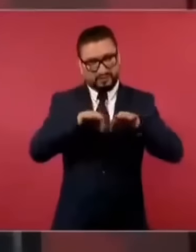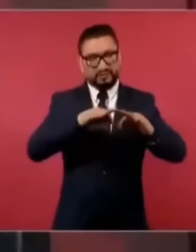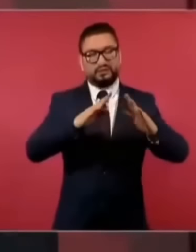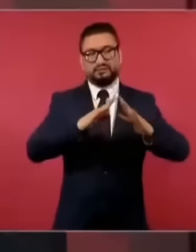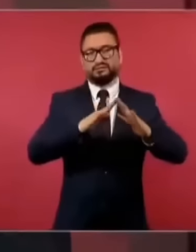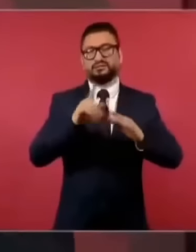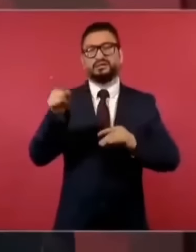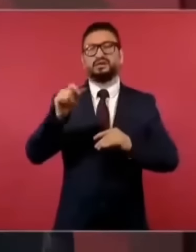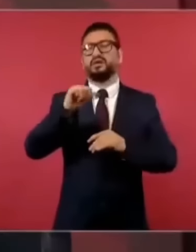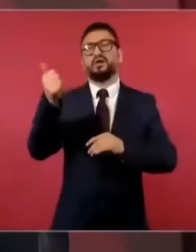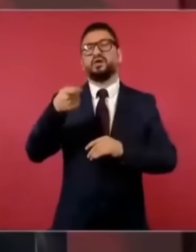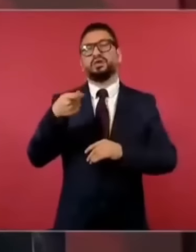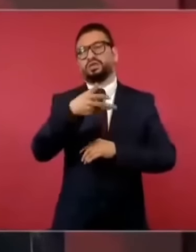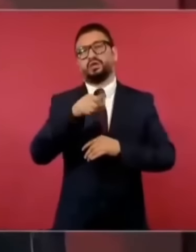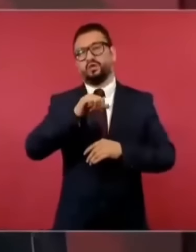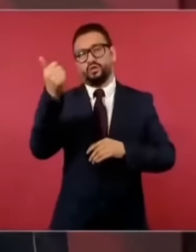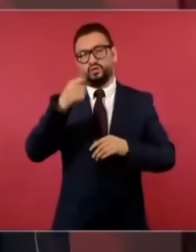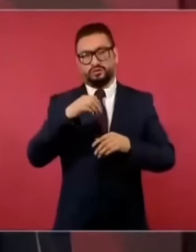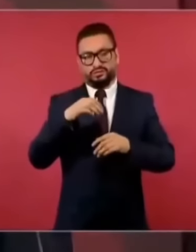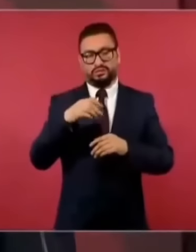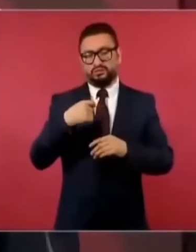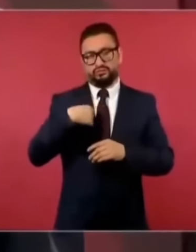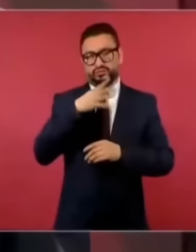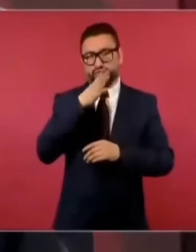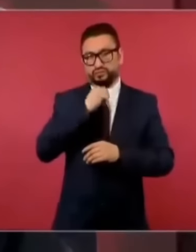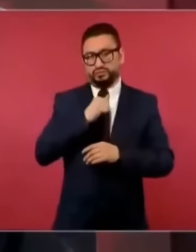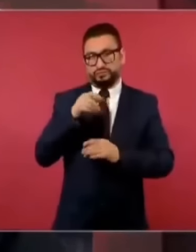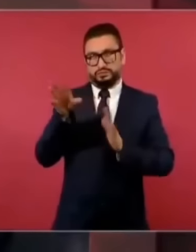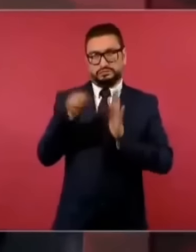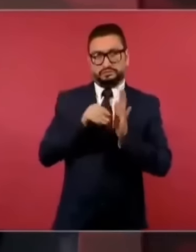no puedo repetir